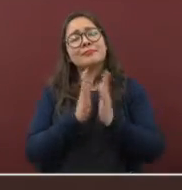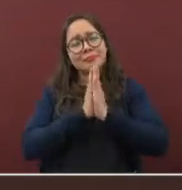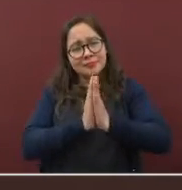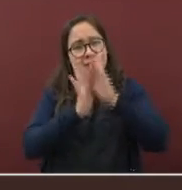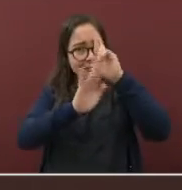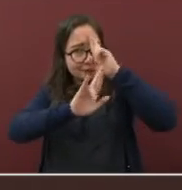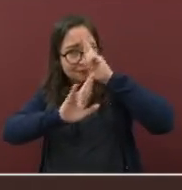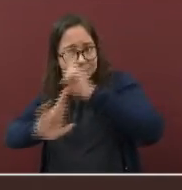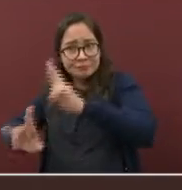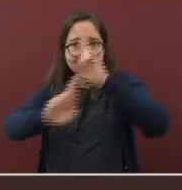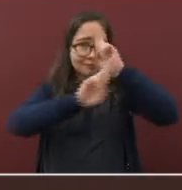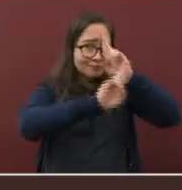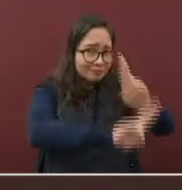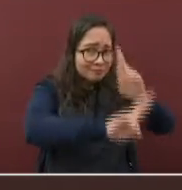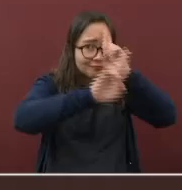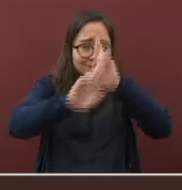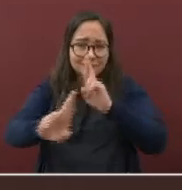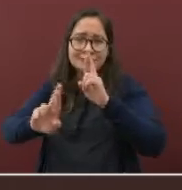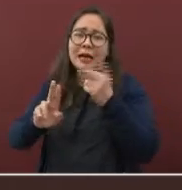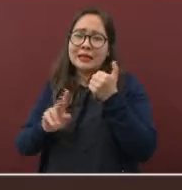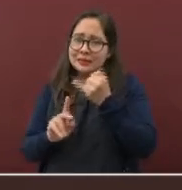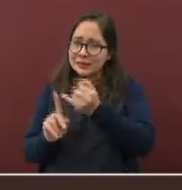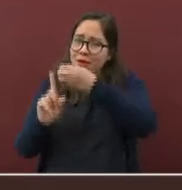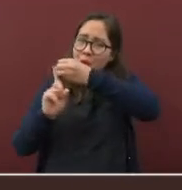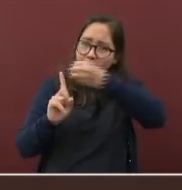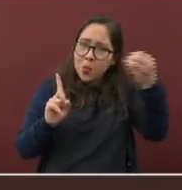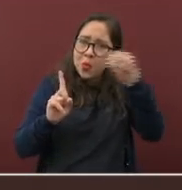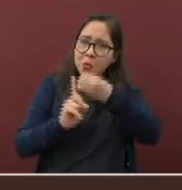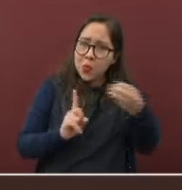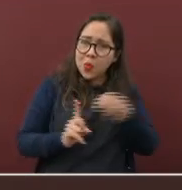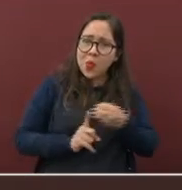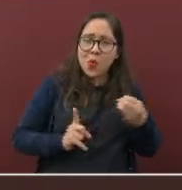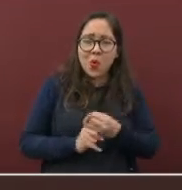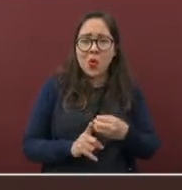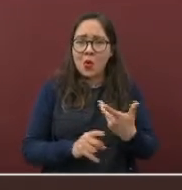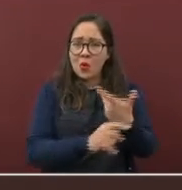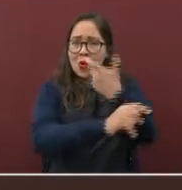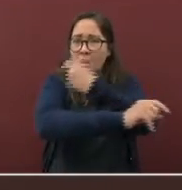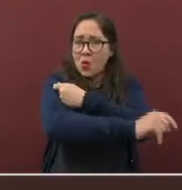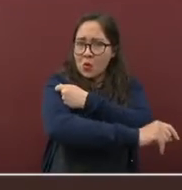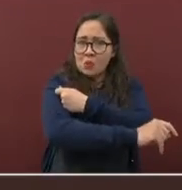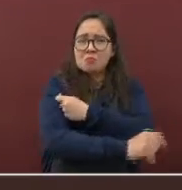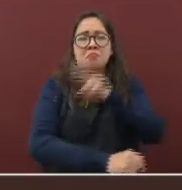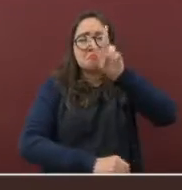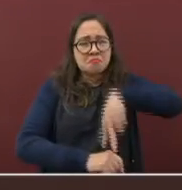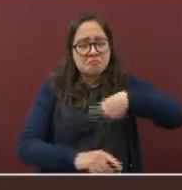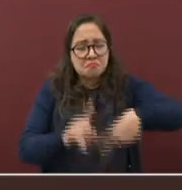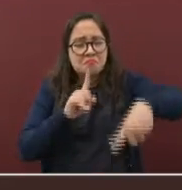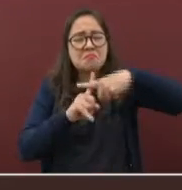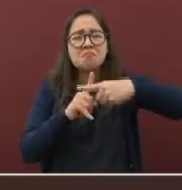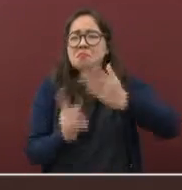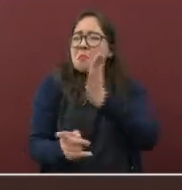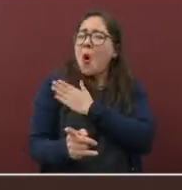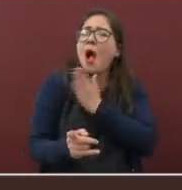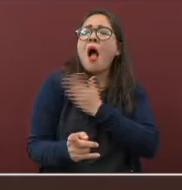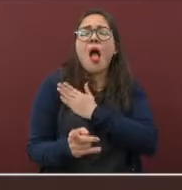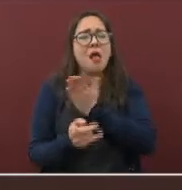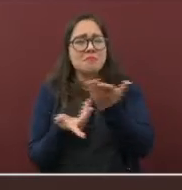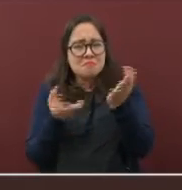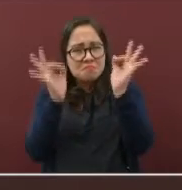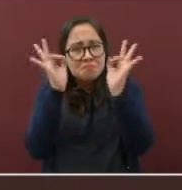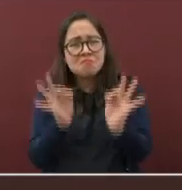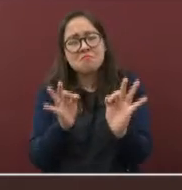y organizados como lo hemos estado haciendo la vacunación es un acto bien intencionado de buena fe